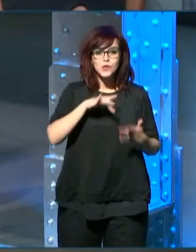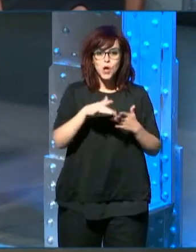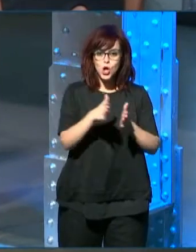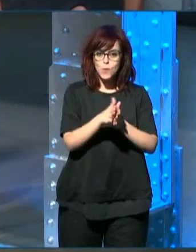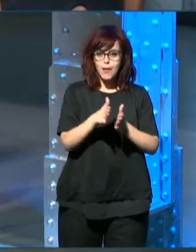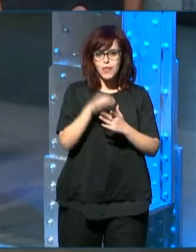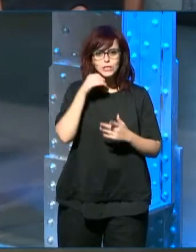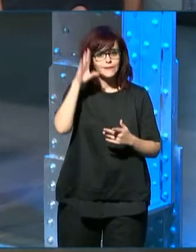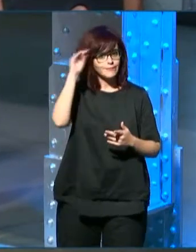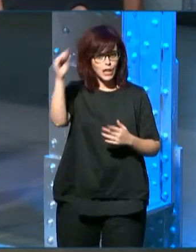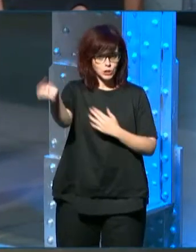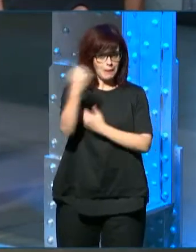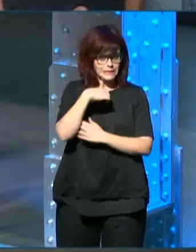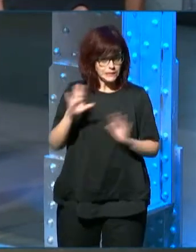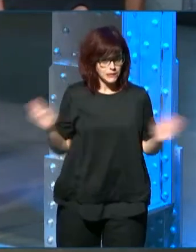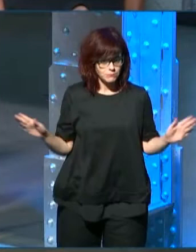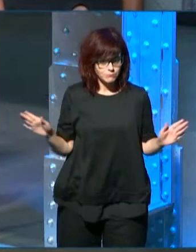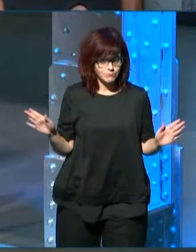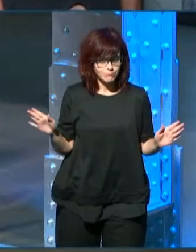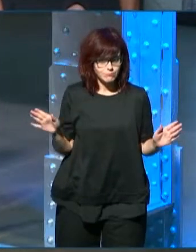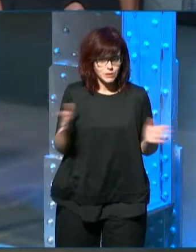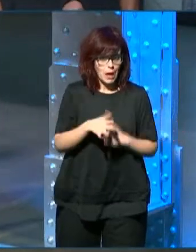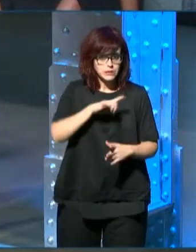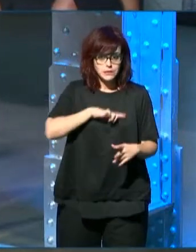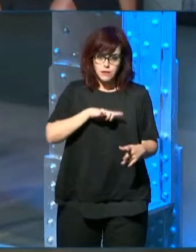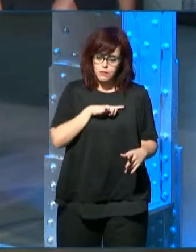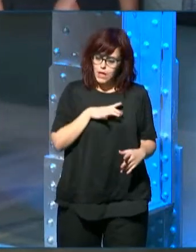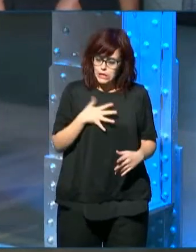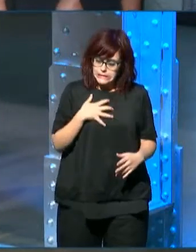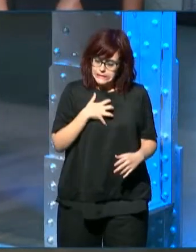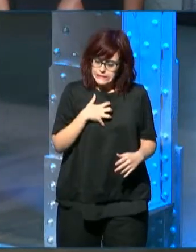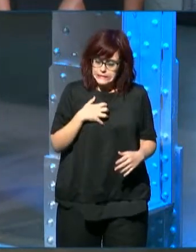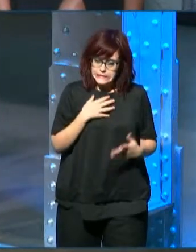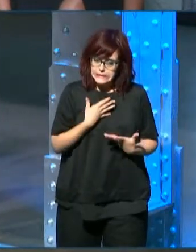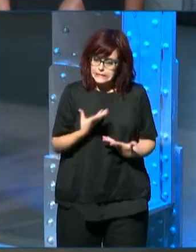compañeros son más inteligentes que yo. Esa es la primera sensación desagradabilísima que tiene uno